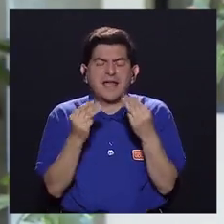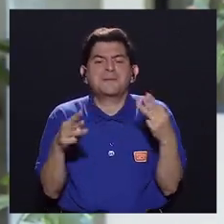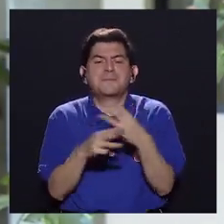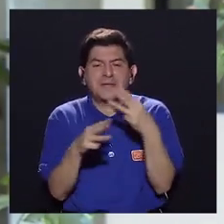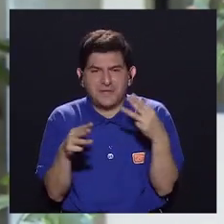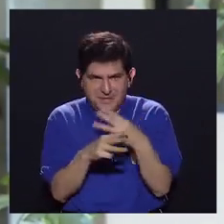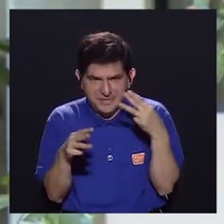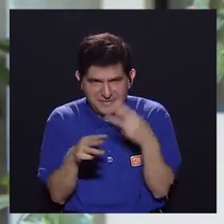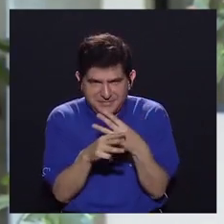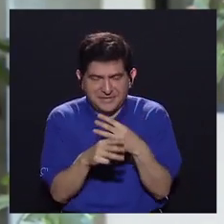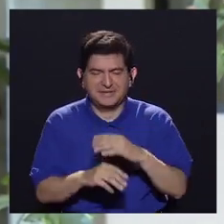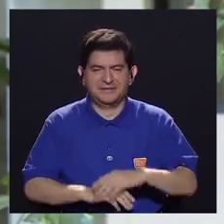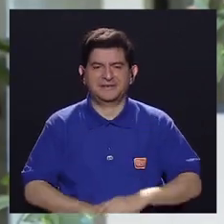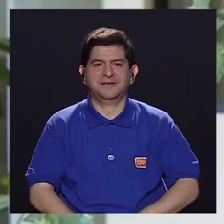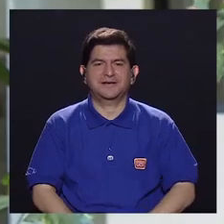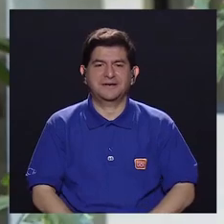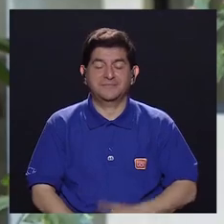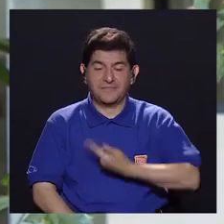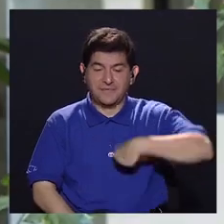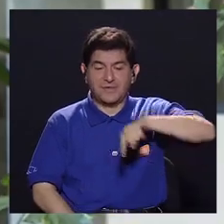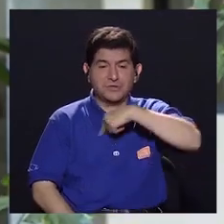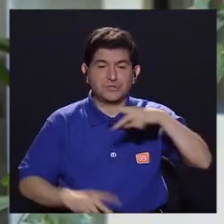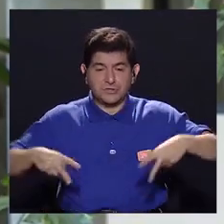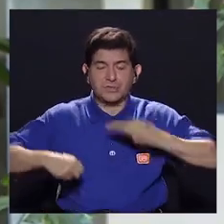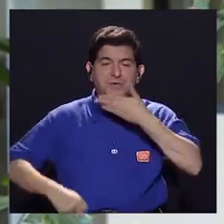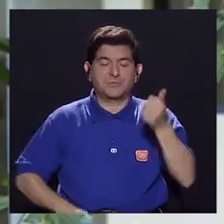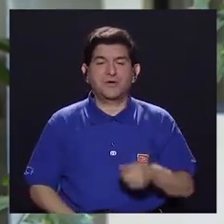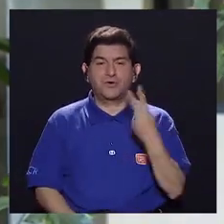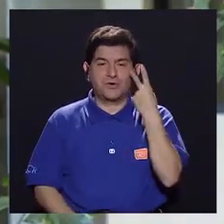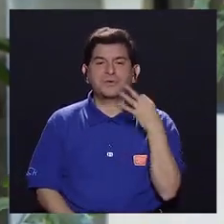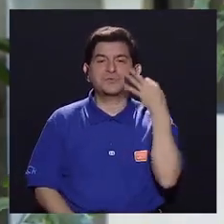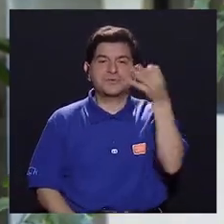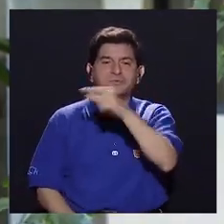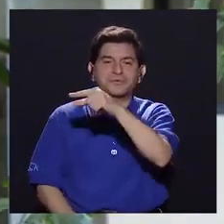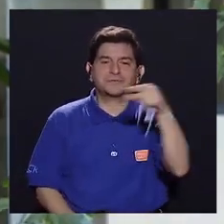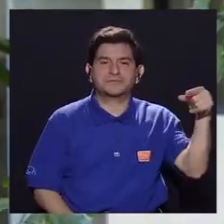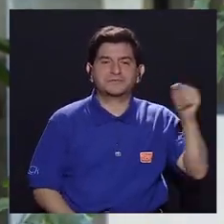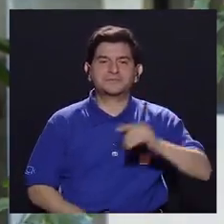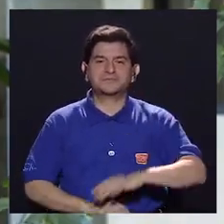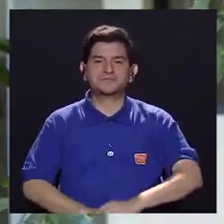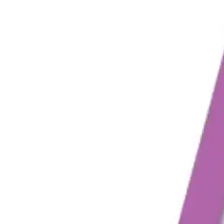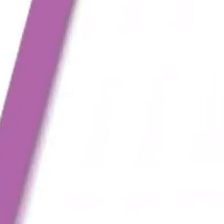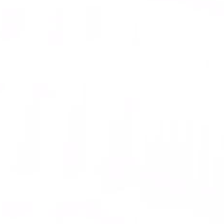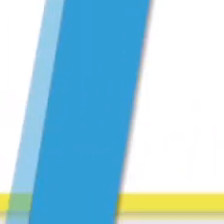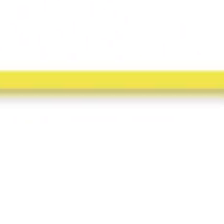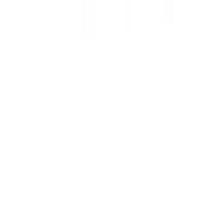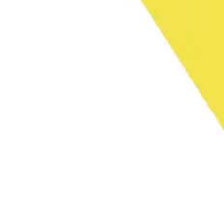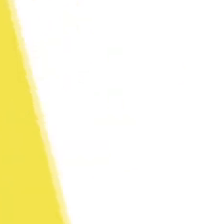matemática y los temores que estos le generan. Somos Vivir Mejor y hasta la próxima semana.